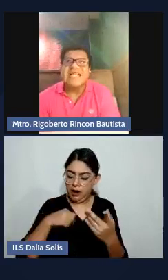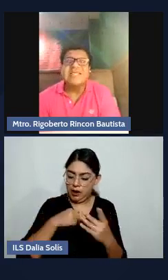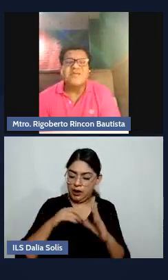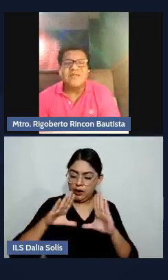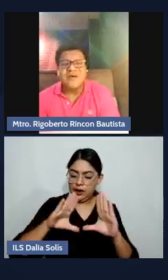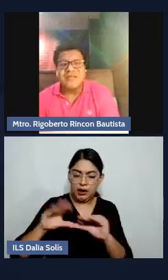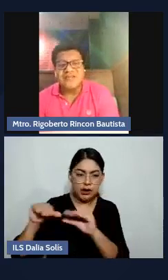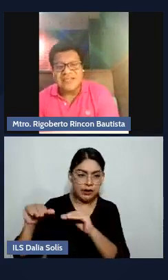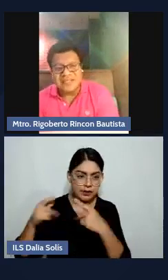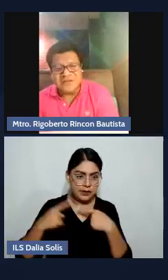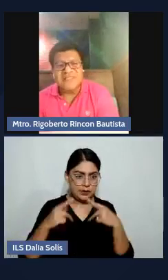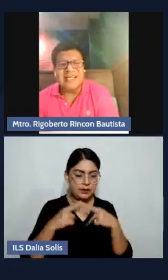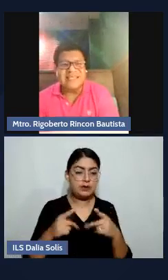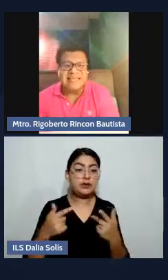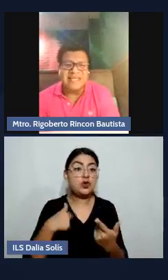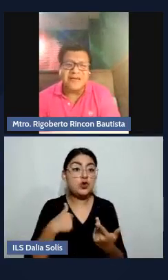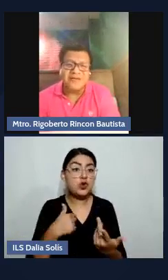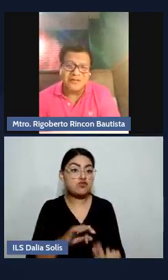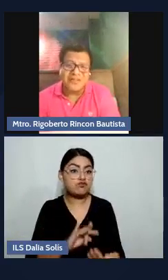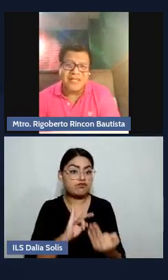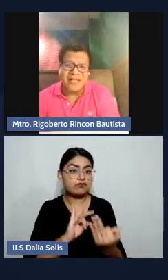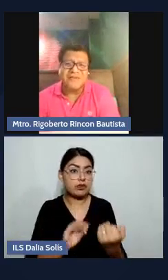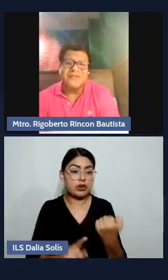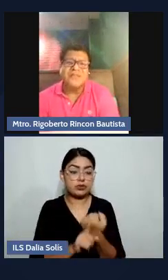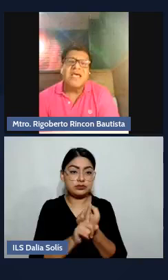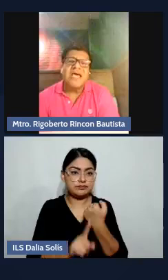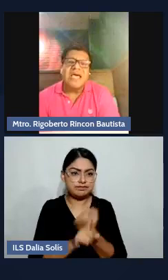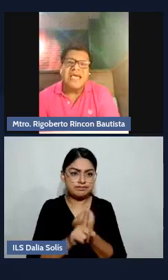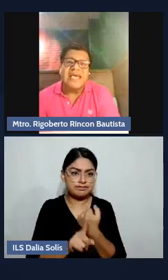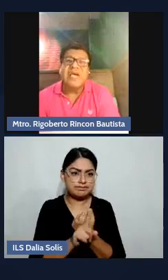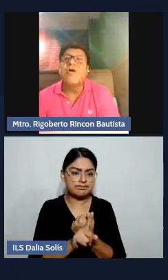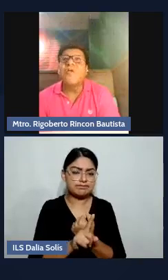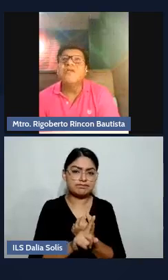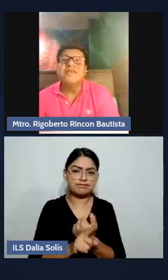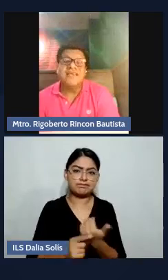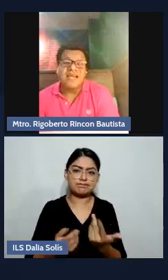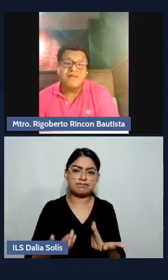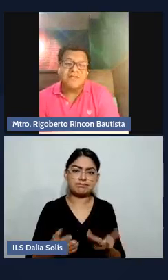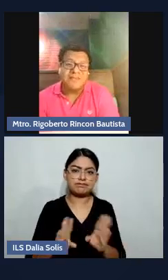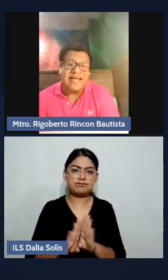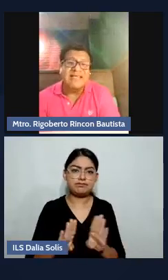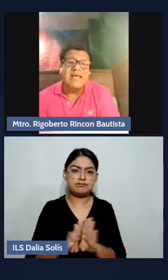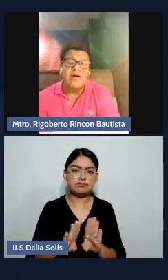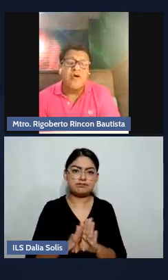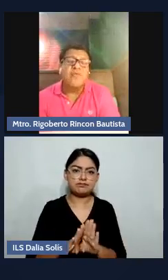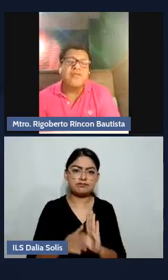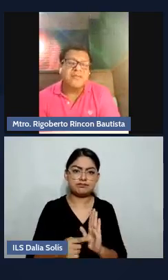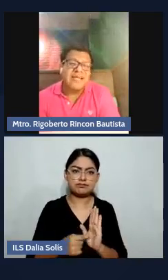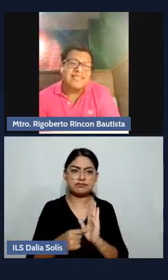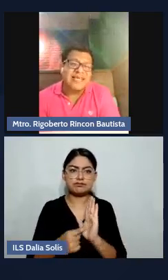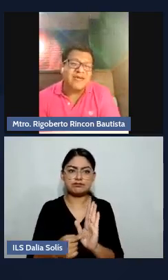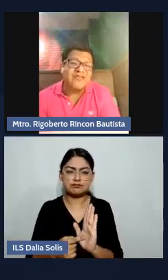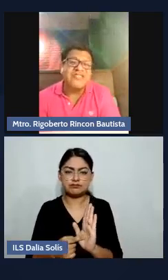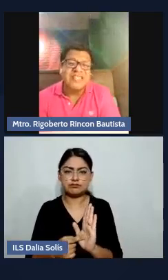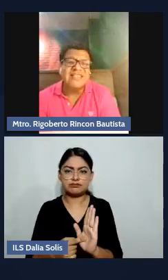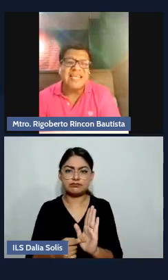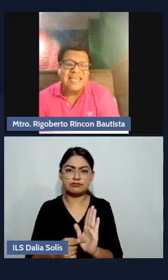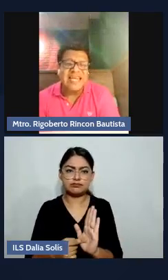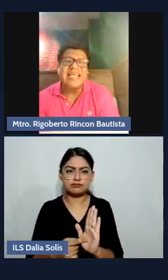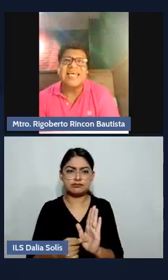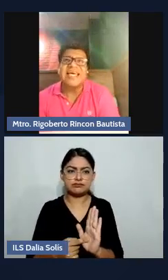o las circunstancias que nosotros tenemos, y cómo enseñar a los demás cómo también hacerlo sin tener